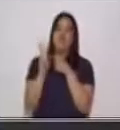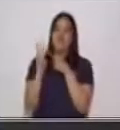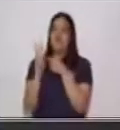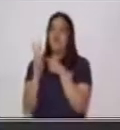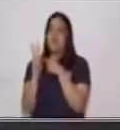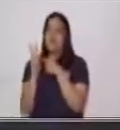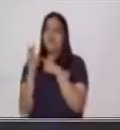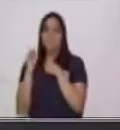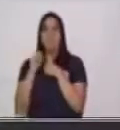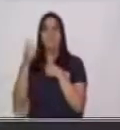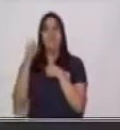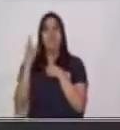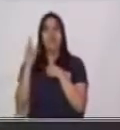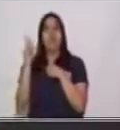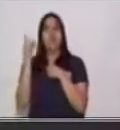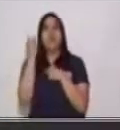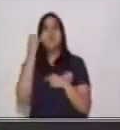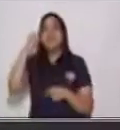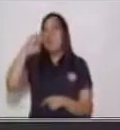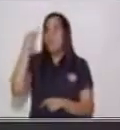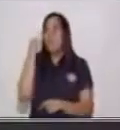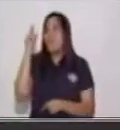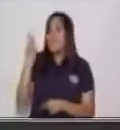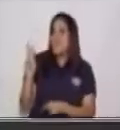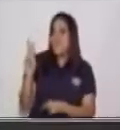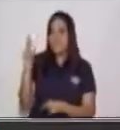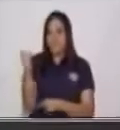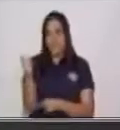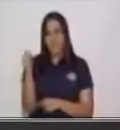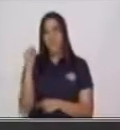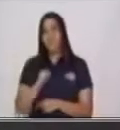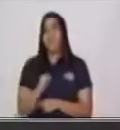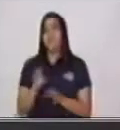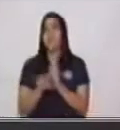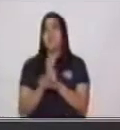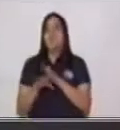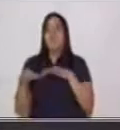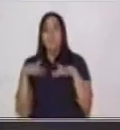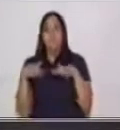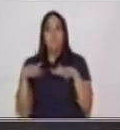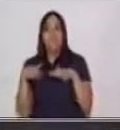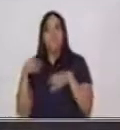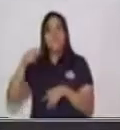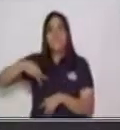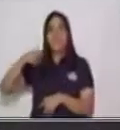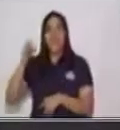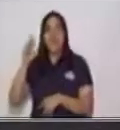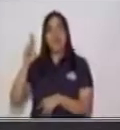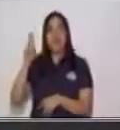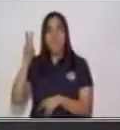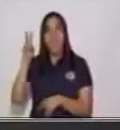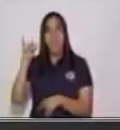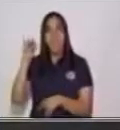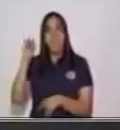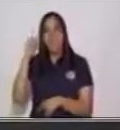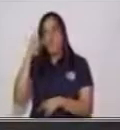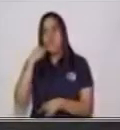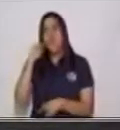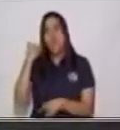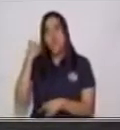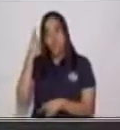acá debemos colocar la V. Nerviosas. ¿Sí? ¿Recuerdas la regla de